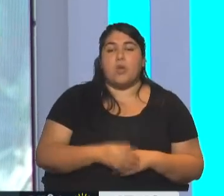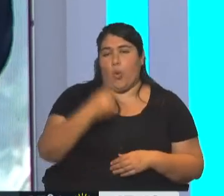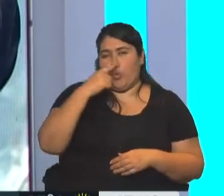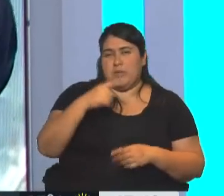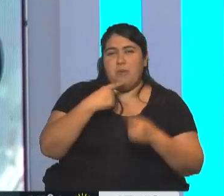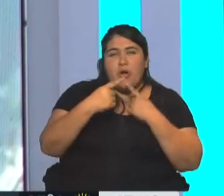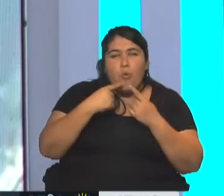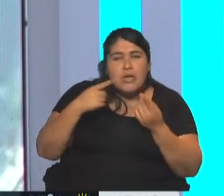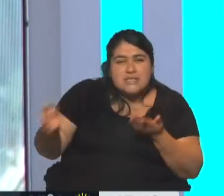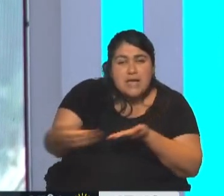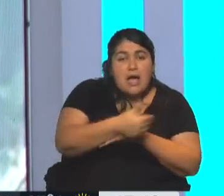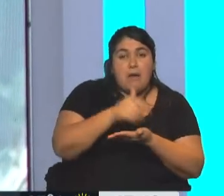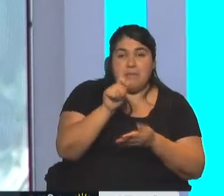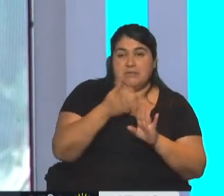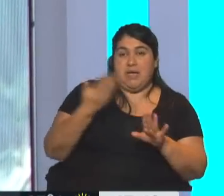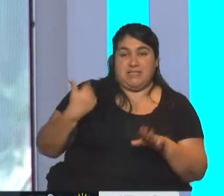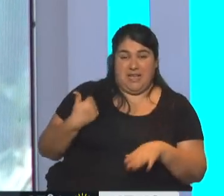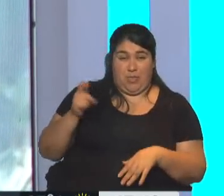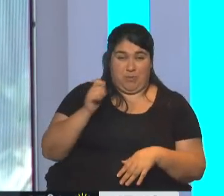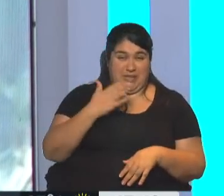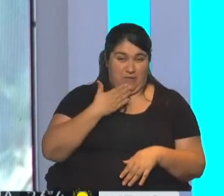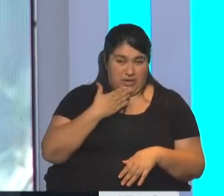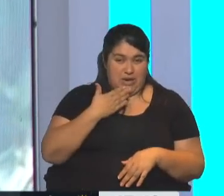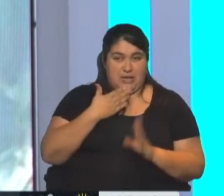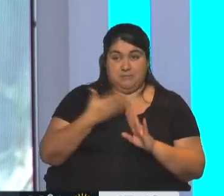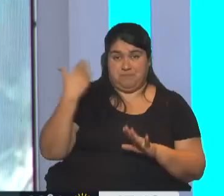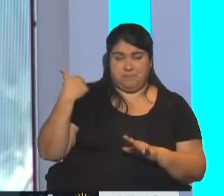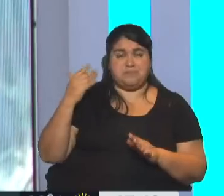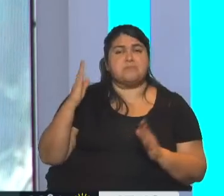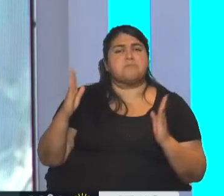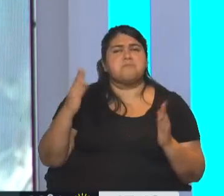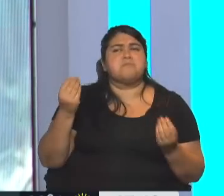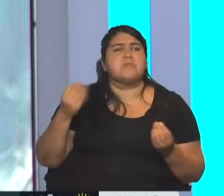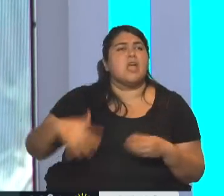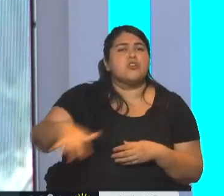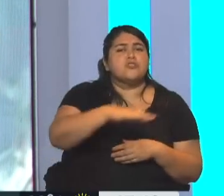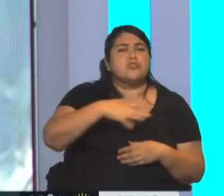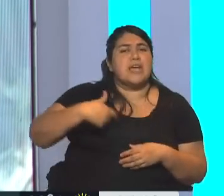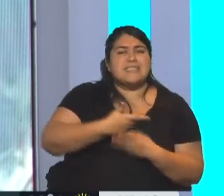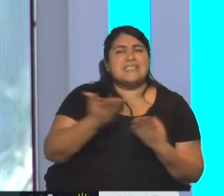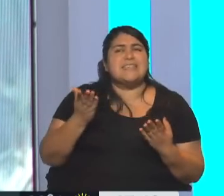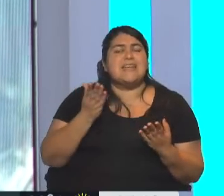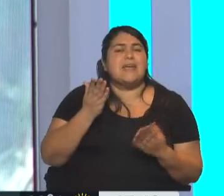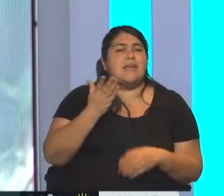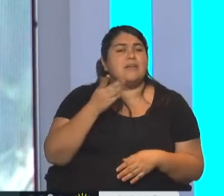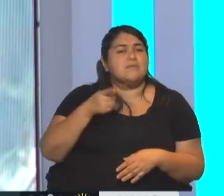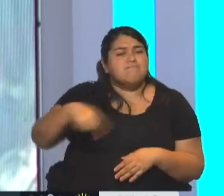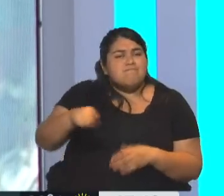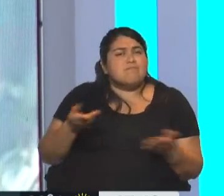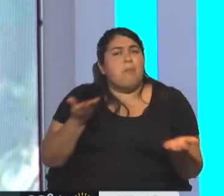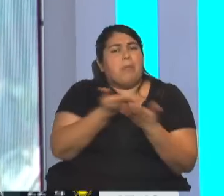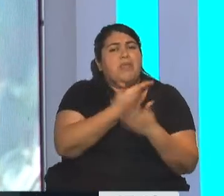encuesta realizada el mes pasado, en el mes de abril, justamente. ¿Qué está pidiendo la sociedad chilena? ¿Qué le está pidiendo al gobierno? Bueno,